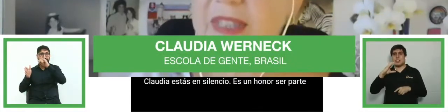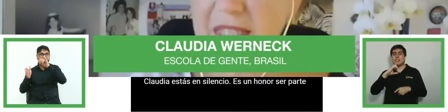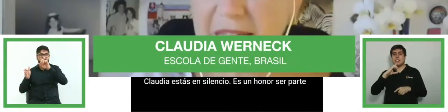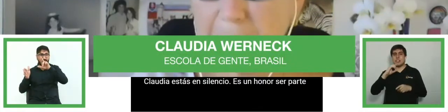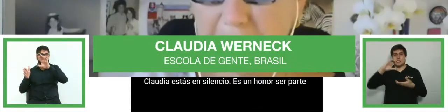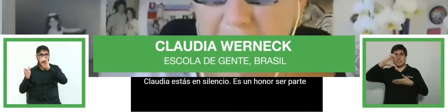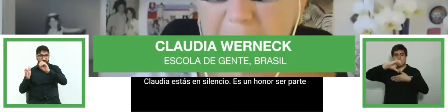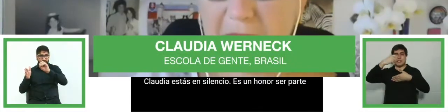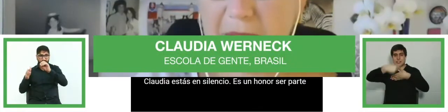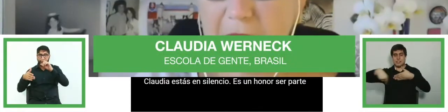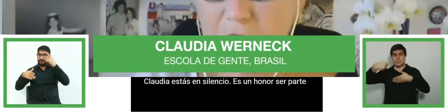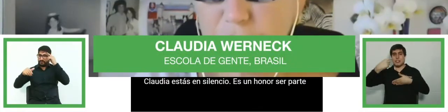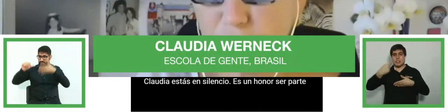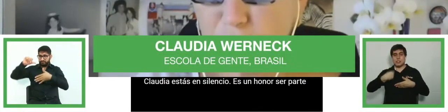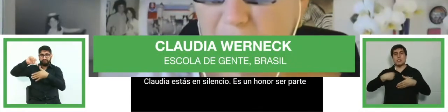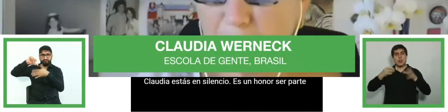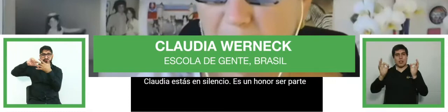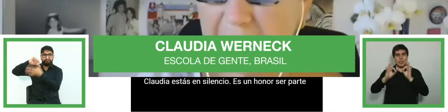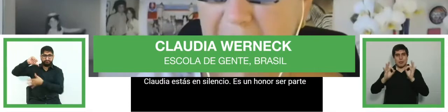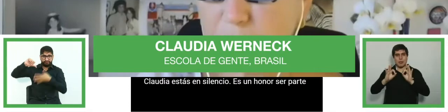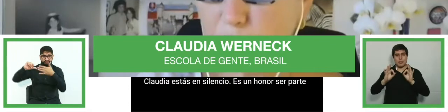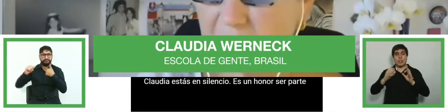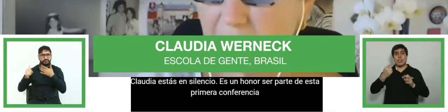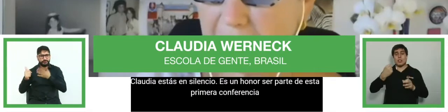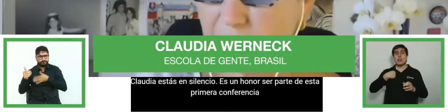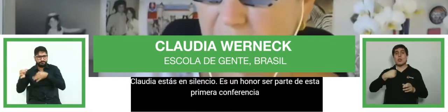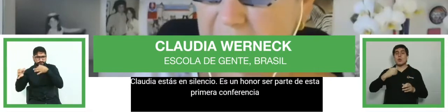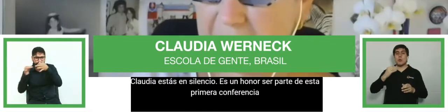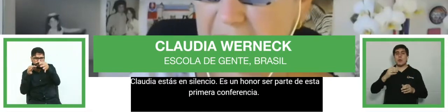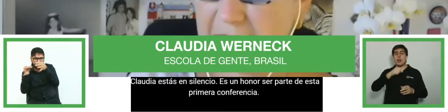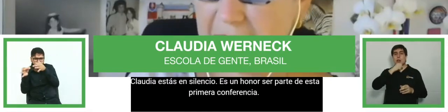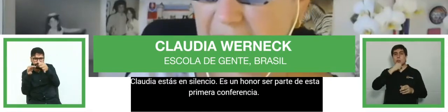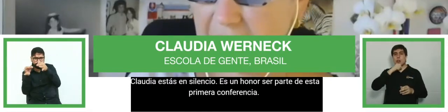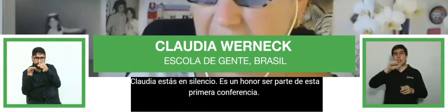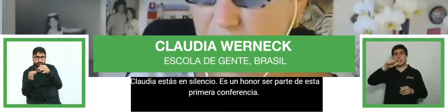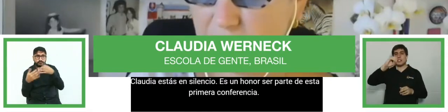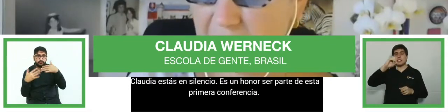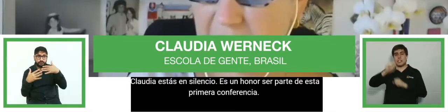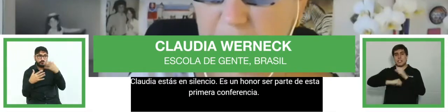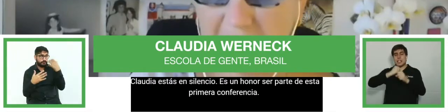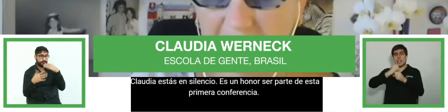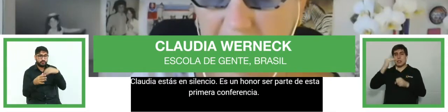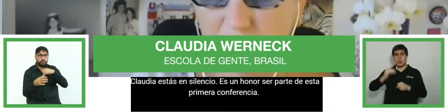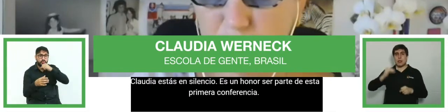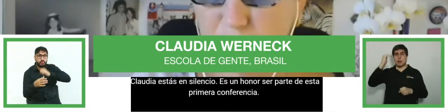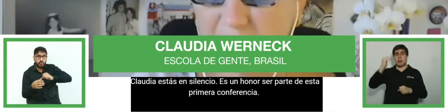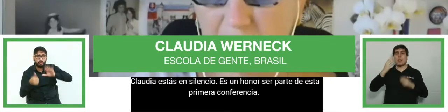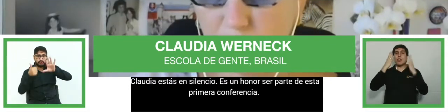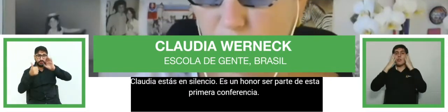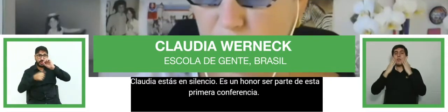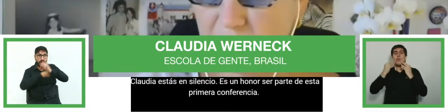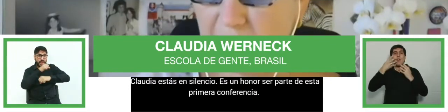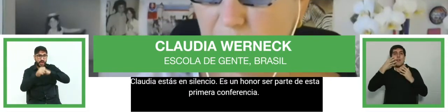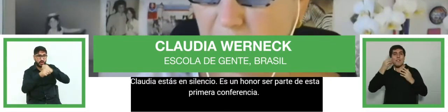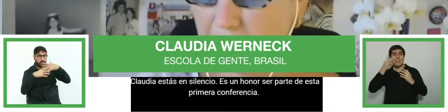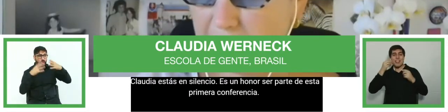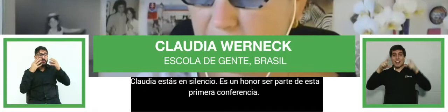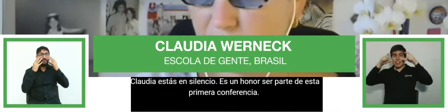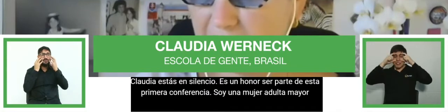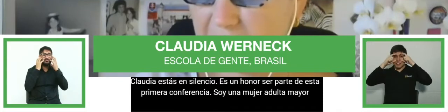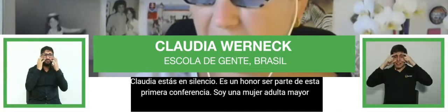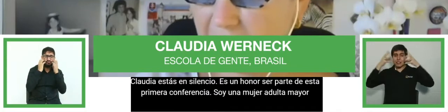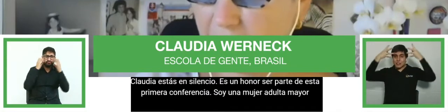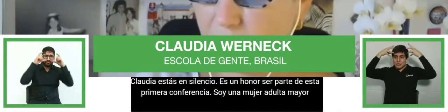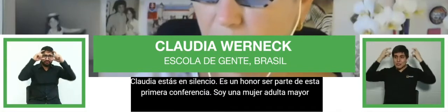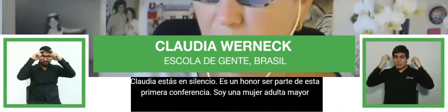Paso a describirme. Yo soy una mujer adulta mayor de 60 años, de tez blanca, uso anteojos, tengo